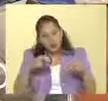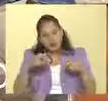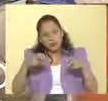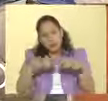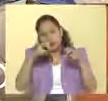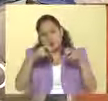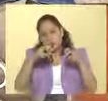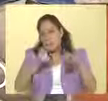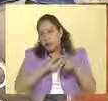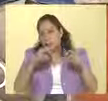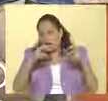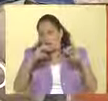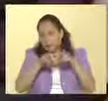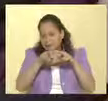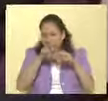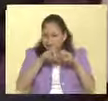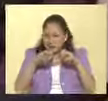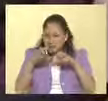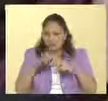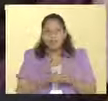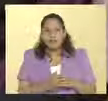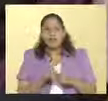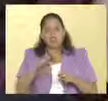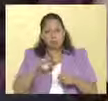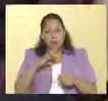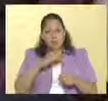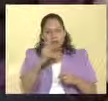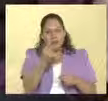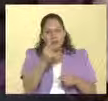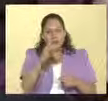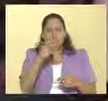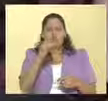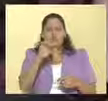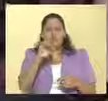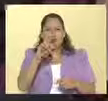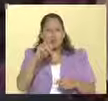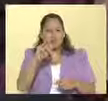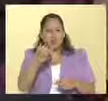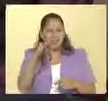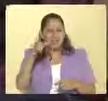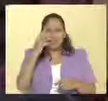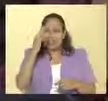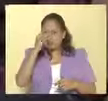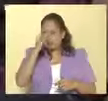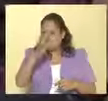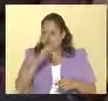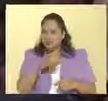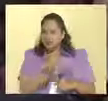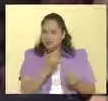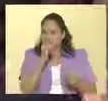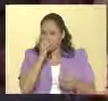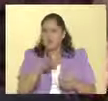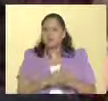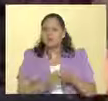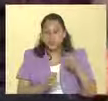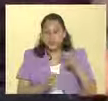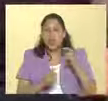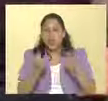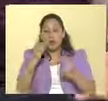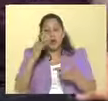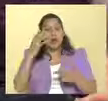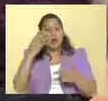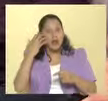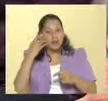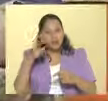lo digo por experiencia, y el gato son tremendos, exactamente. Yo tengo un Yorkie y es muy agresivo. Sí, o hay gatos que también son tremendos y que nada más están